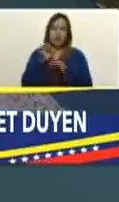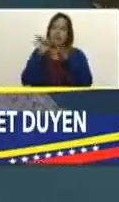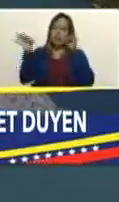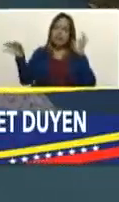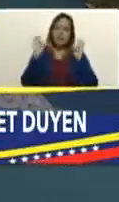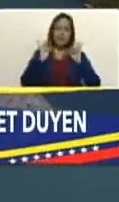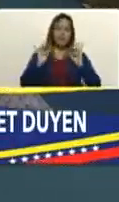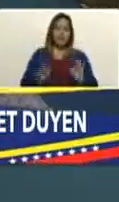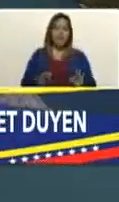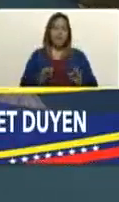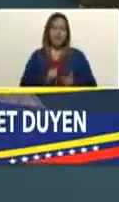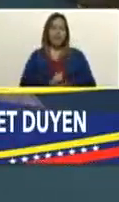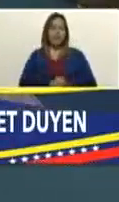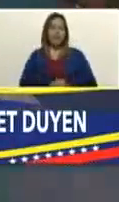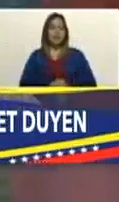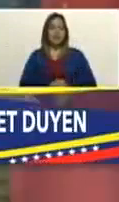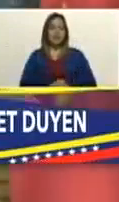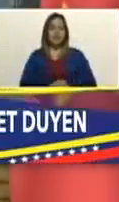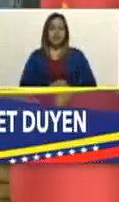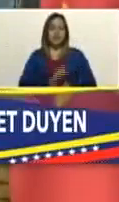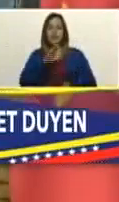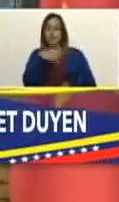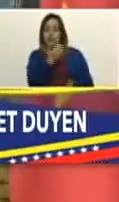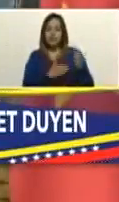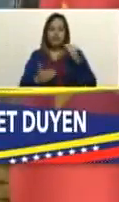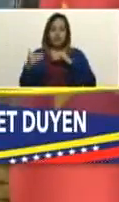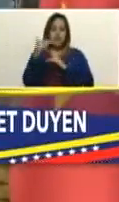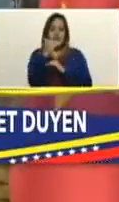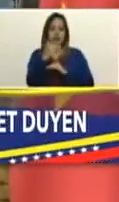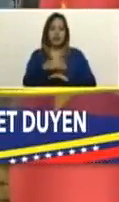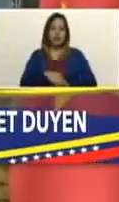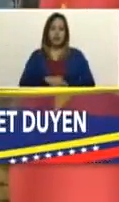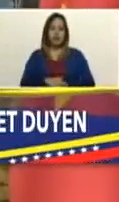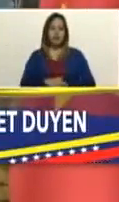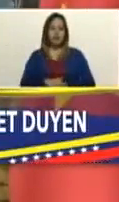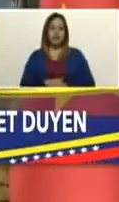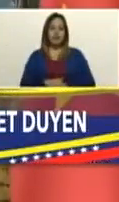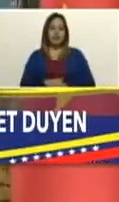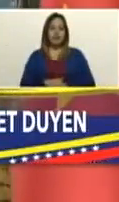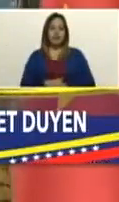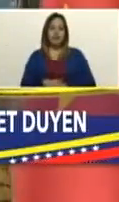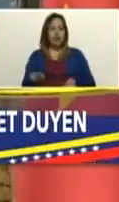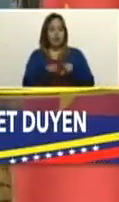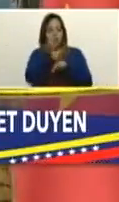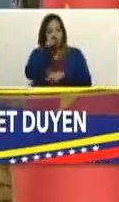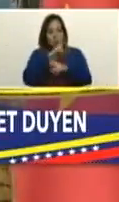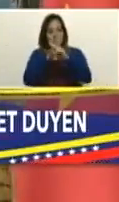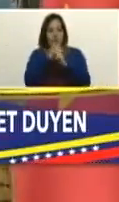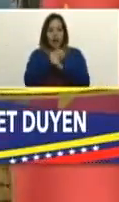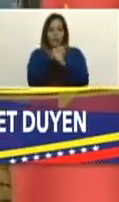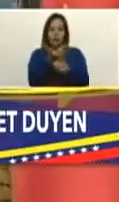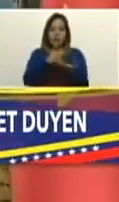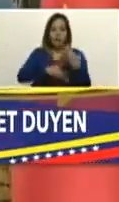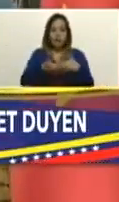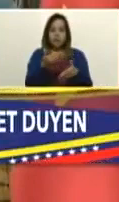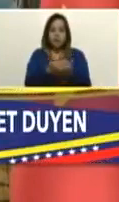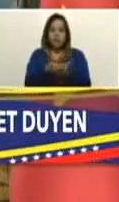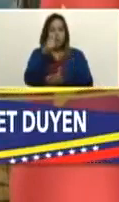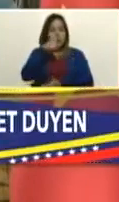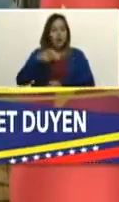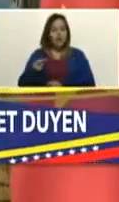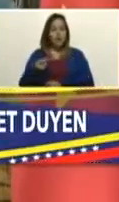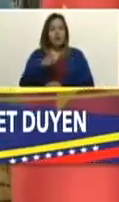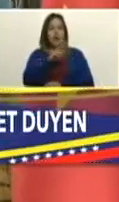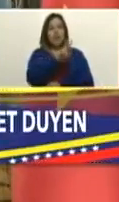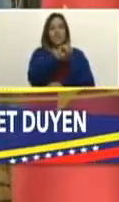física puede ser superada con la admiración y el amor mutuo entre el pueblo de